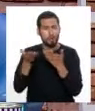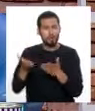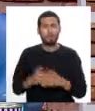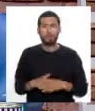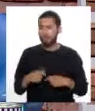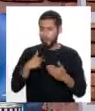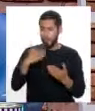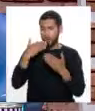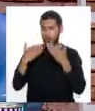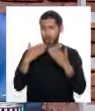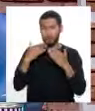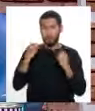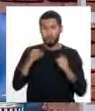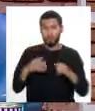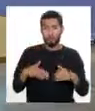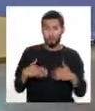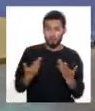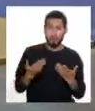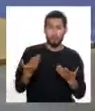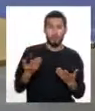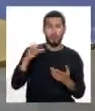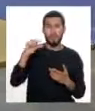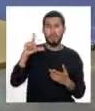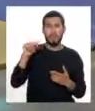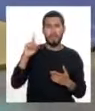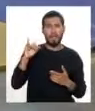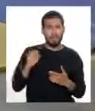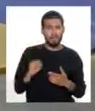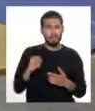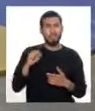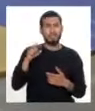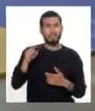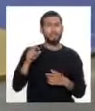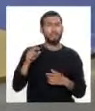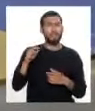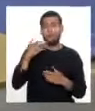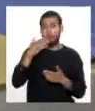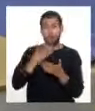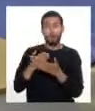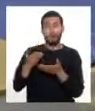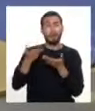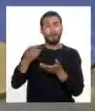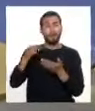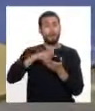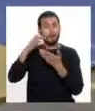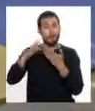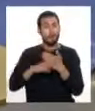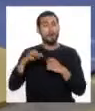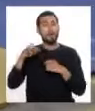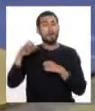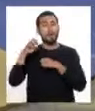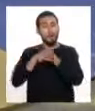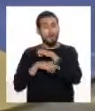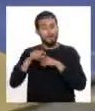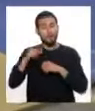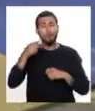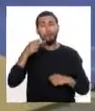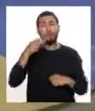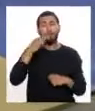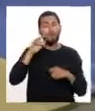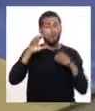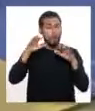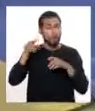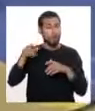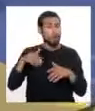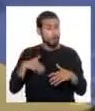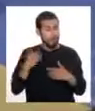a conversar, si me permites, con Gladys Taipe. Ella es beneficiaria del Programa Nacional País. Ella está en Huánuco y